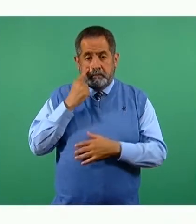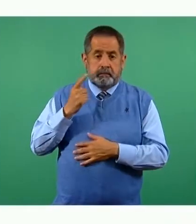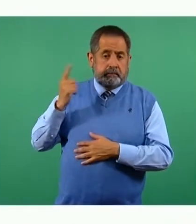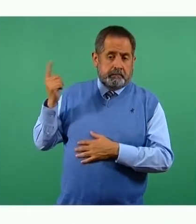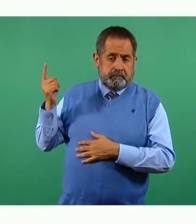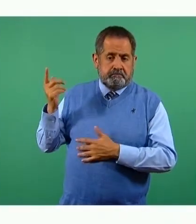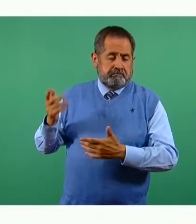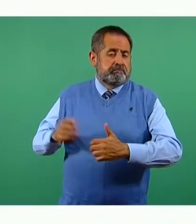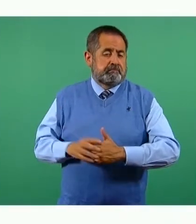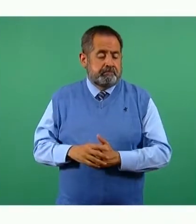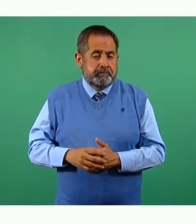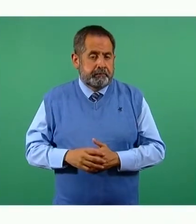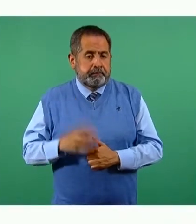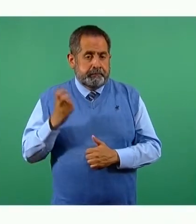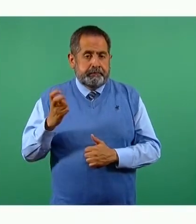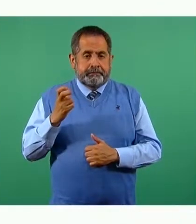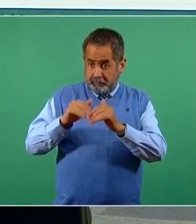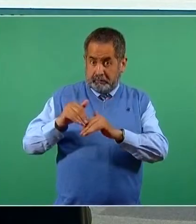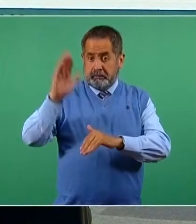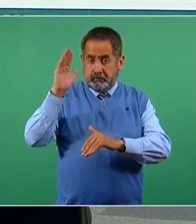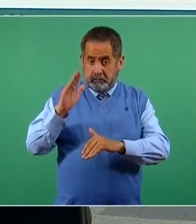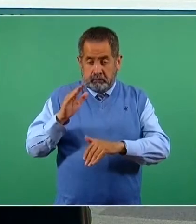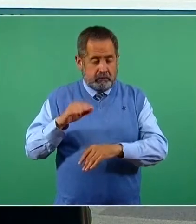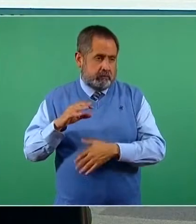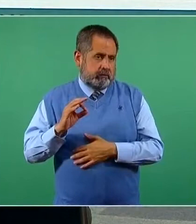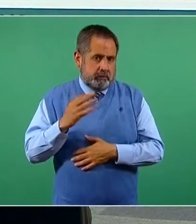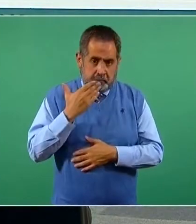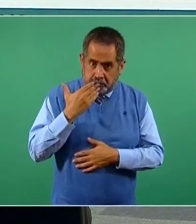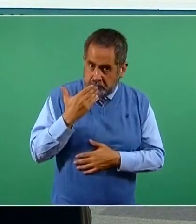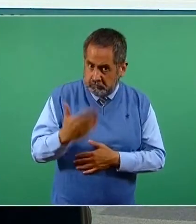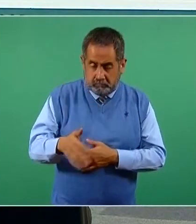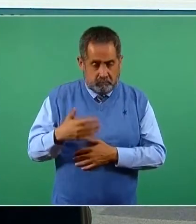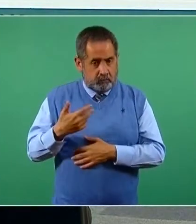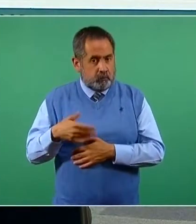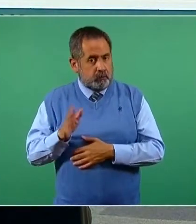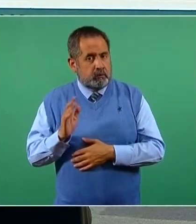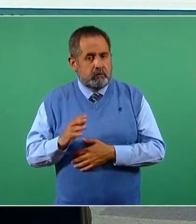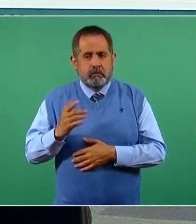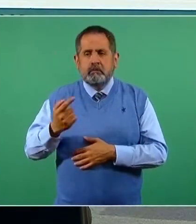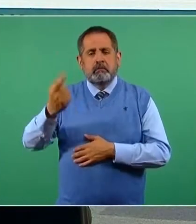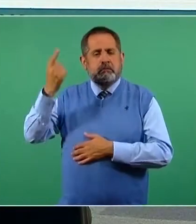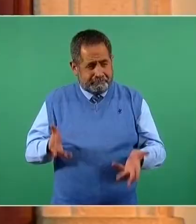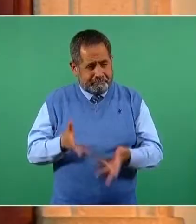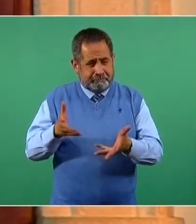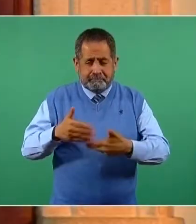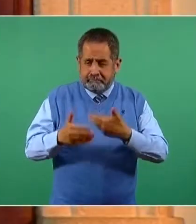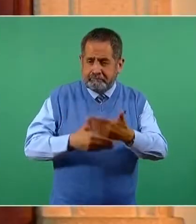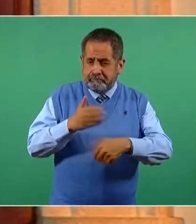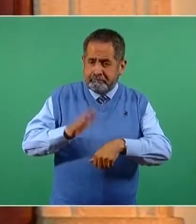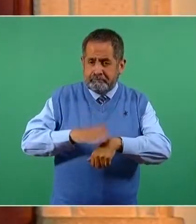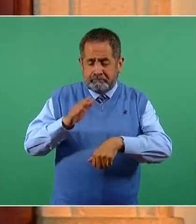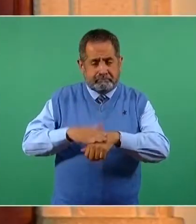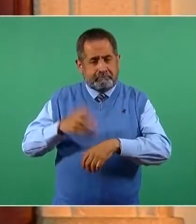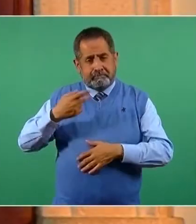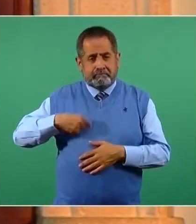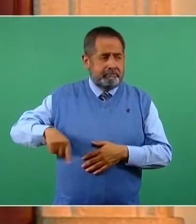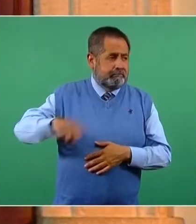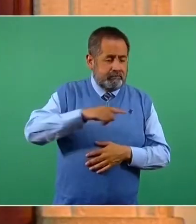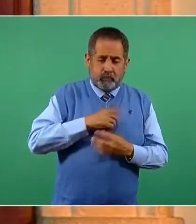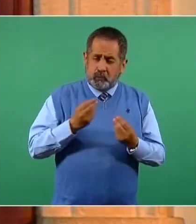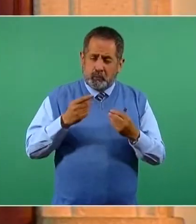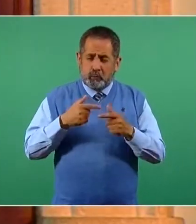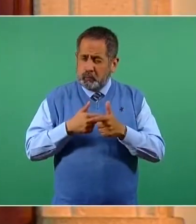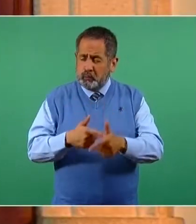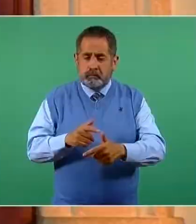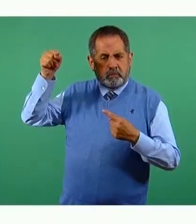el reporte de vacunación destacó la aplicación de 511 1300 4 dosis el 31 de mayo para alcanzar 30